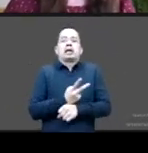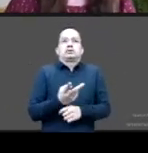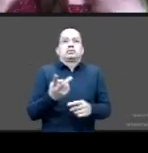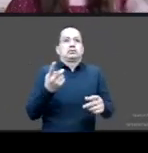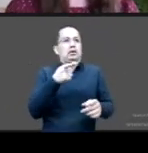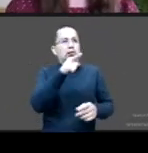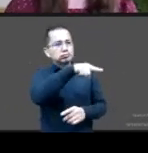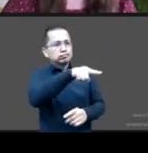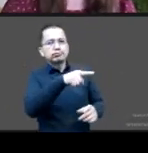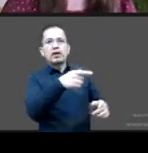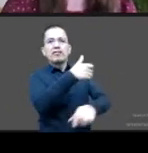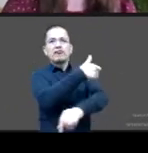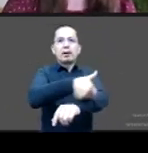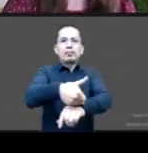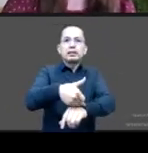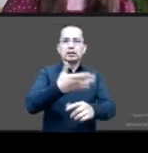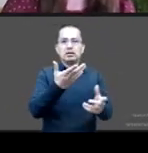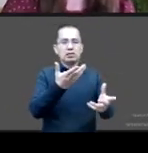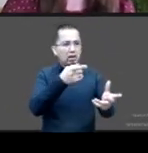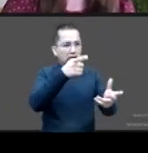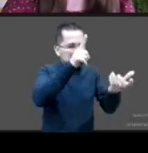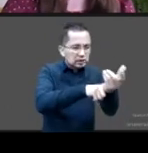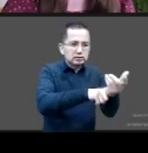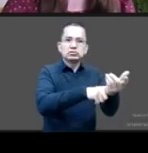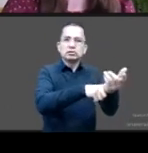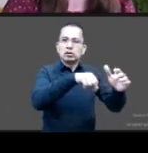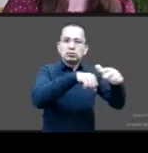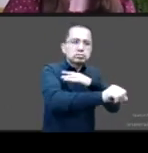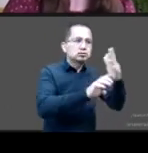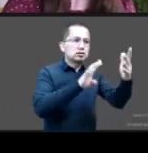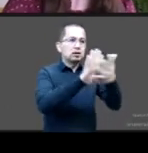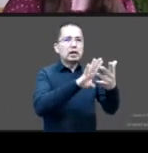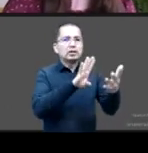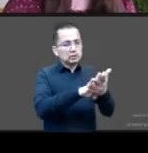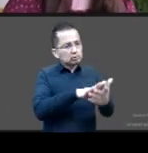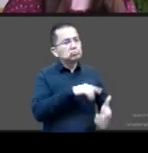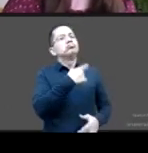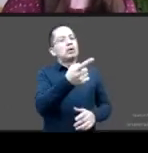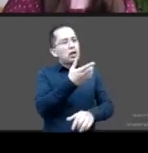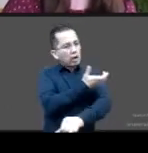esta cuestión de personas que están siendo privadas de su libertad